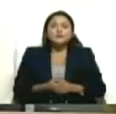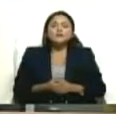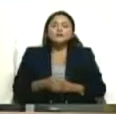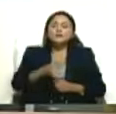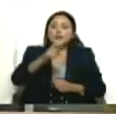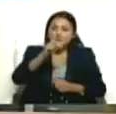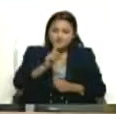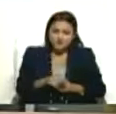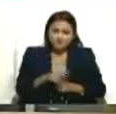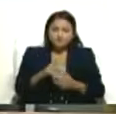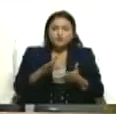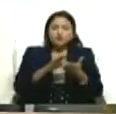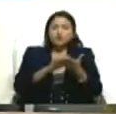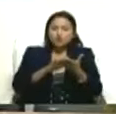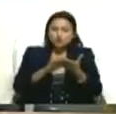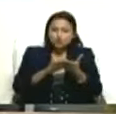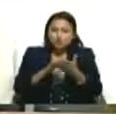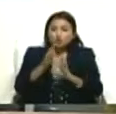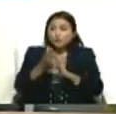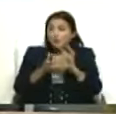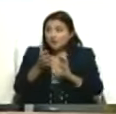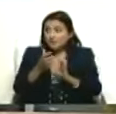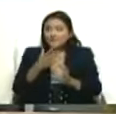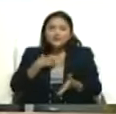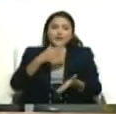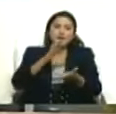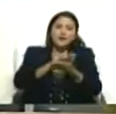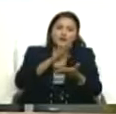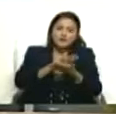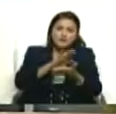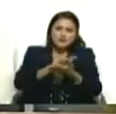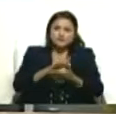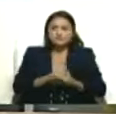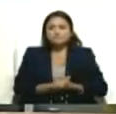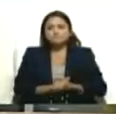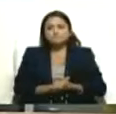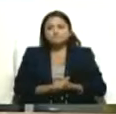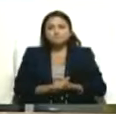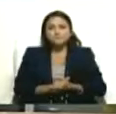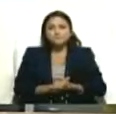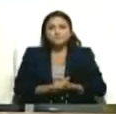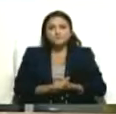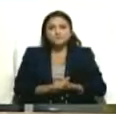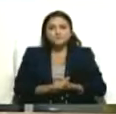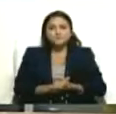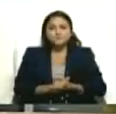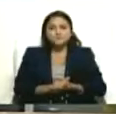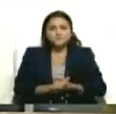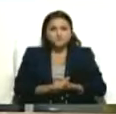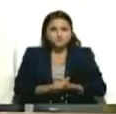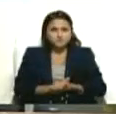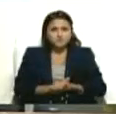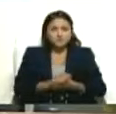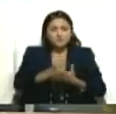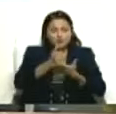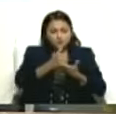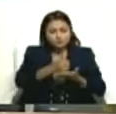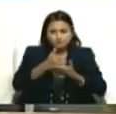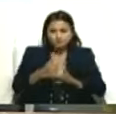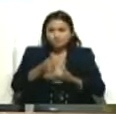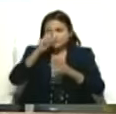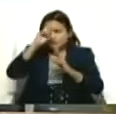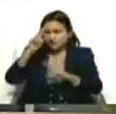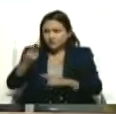la solución pacífica de los conflictos internacionales, cooperación, respeto de los